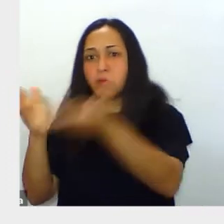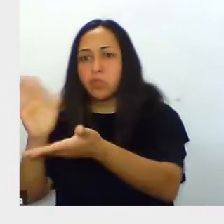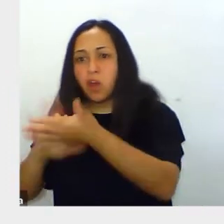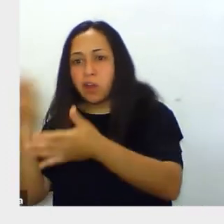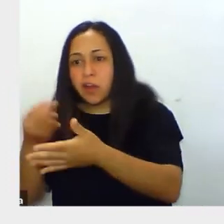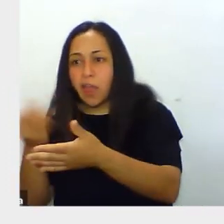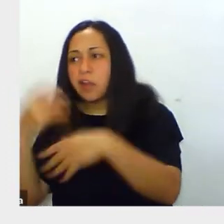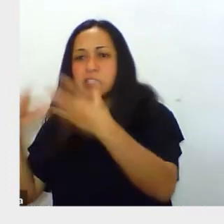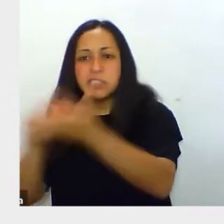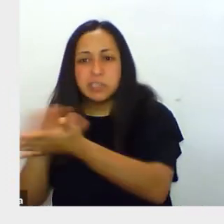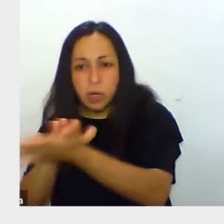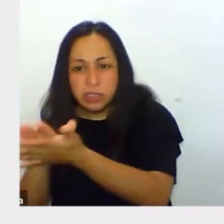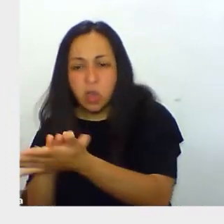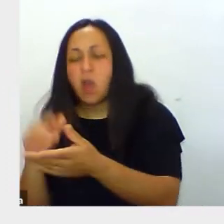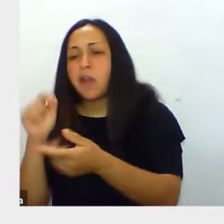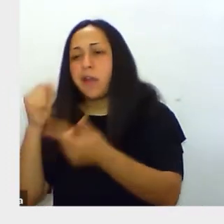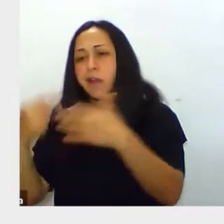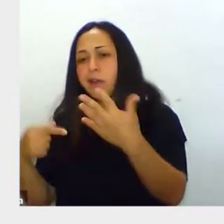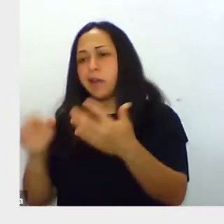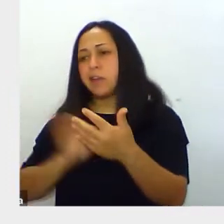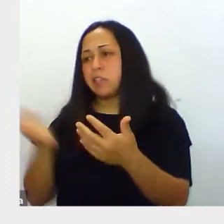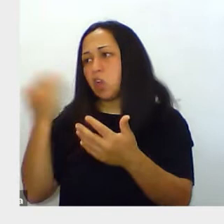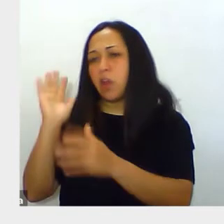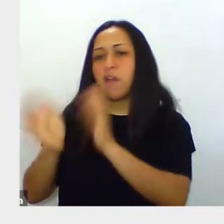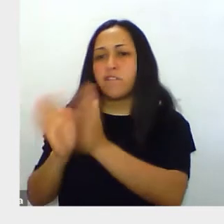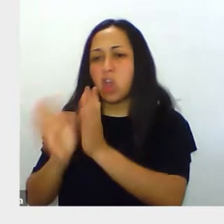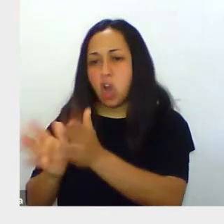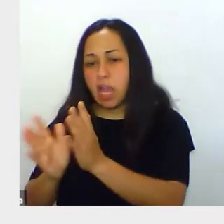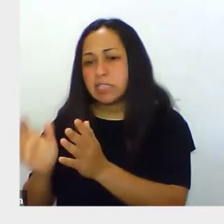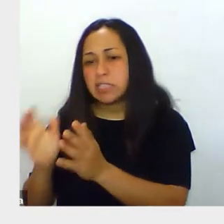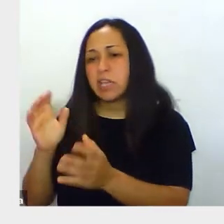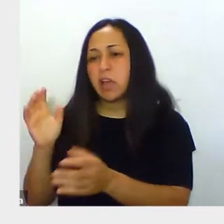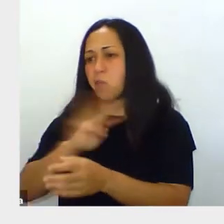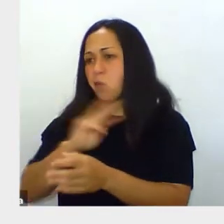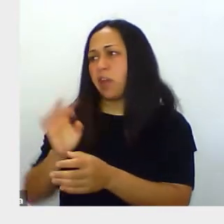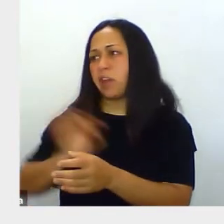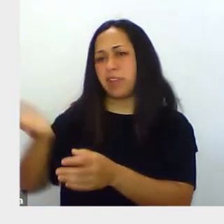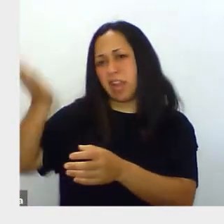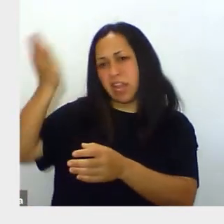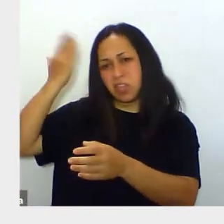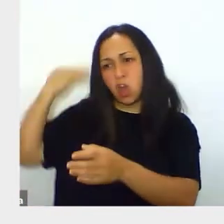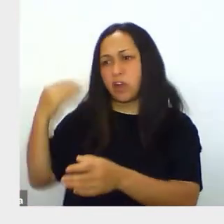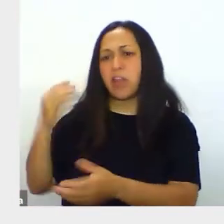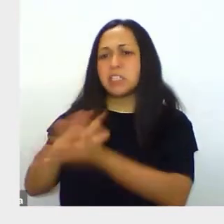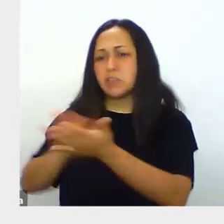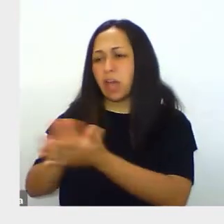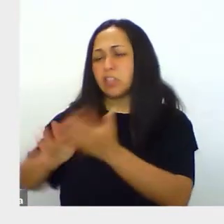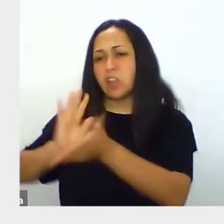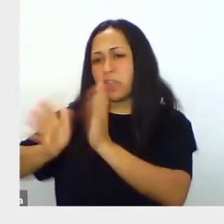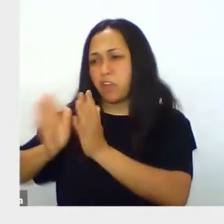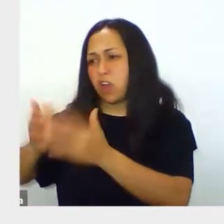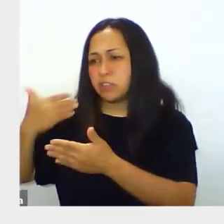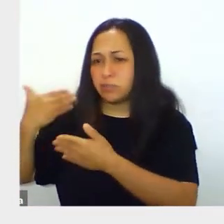sea, específicamente las situaciones históricas de violencia que han sufrido las mujeres a lo largo de la historia